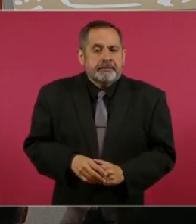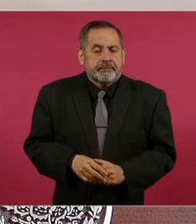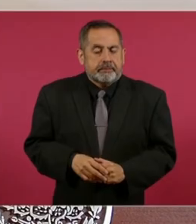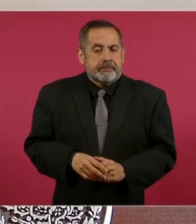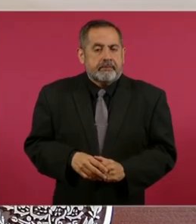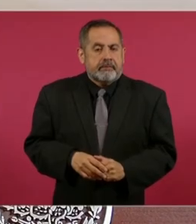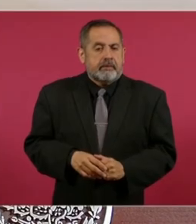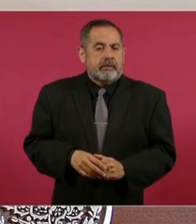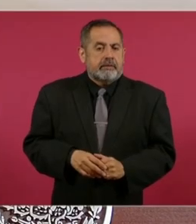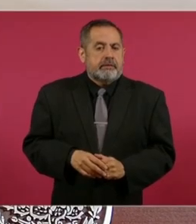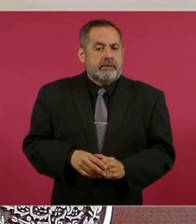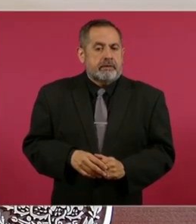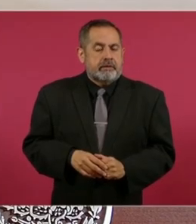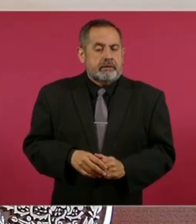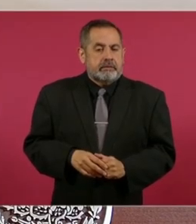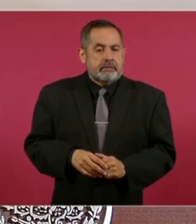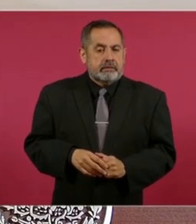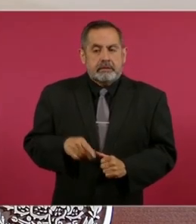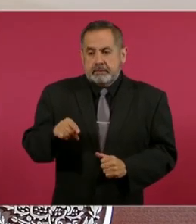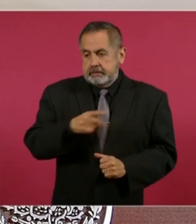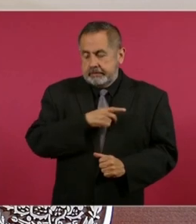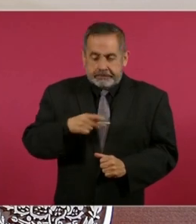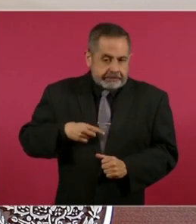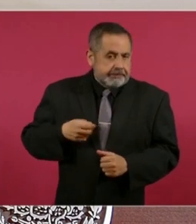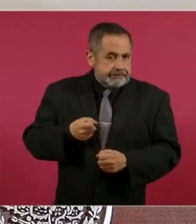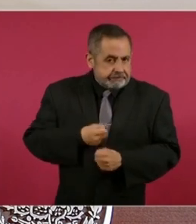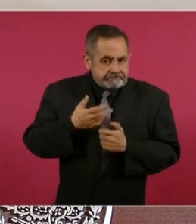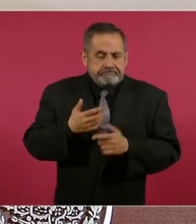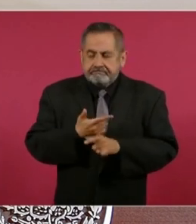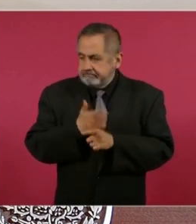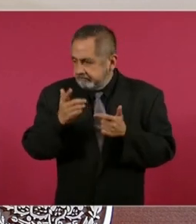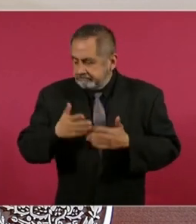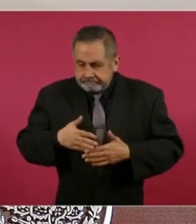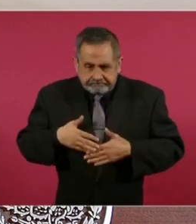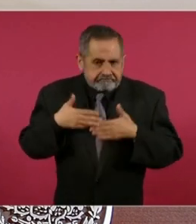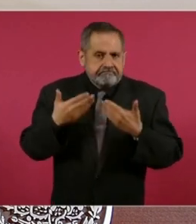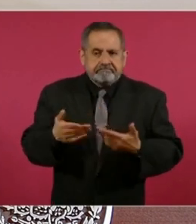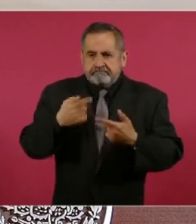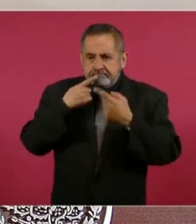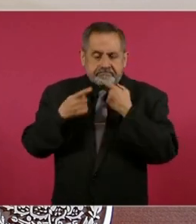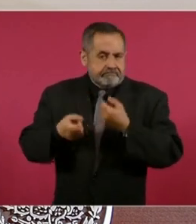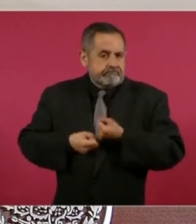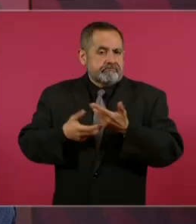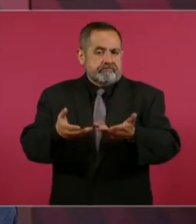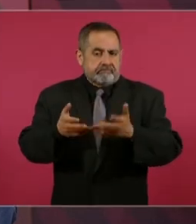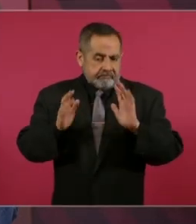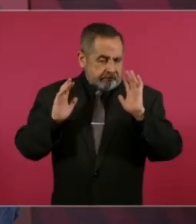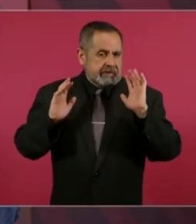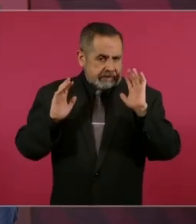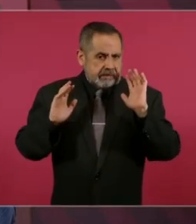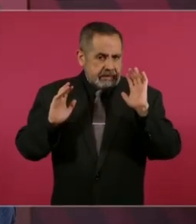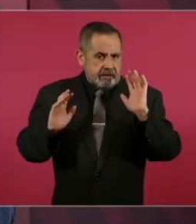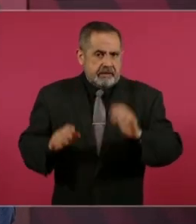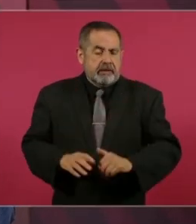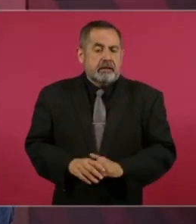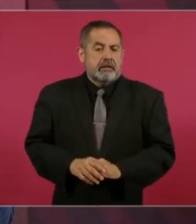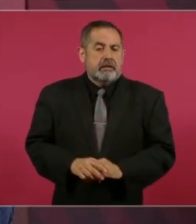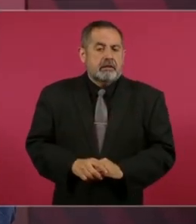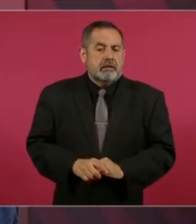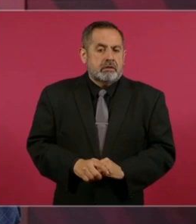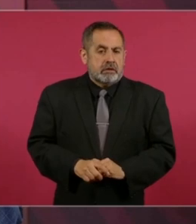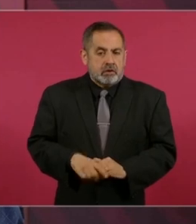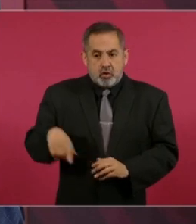pues hay que expresarse libremente, nada más que